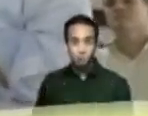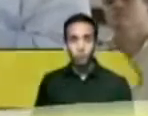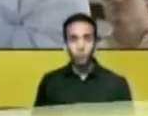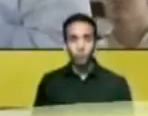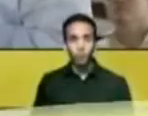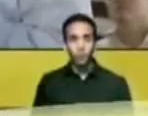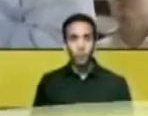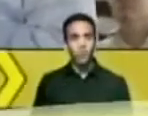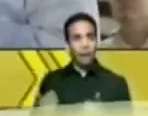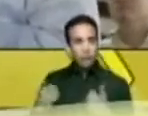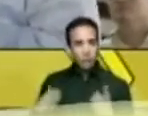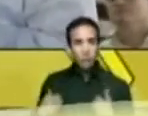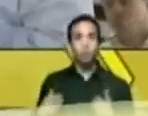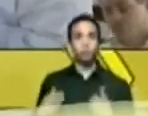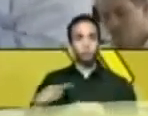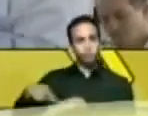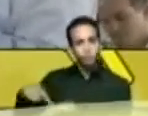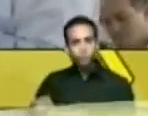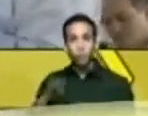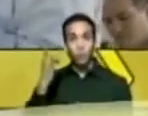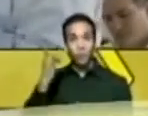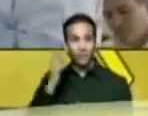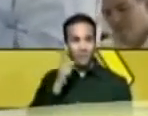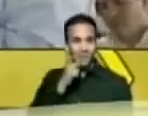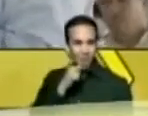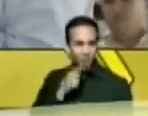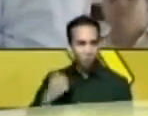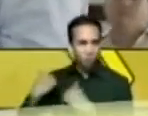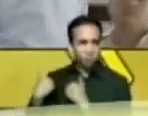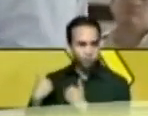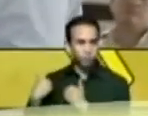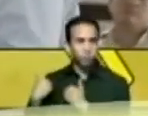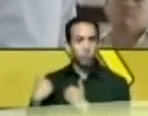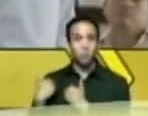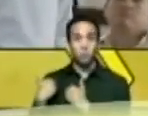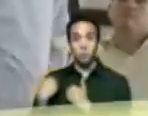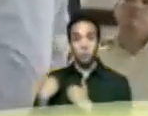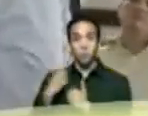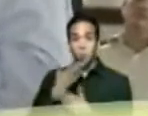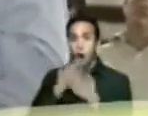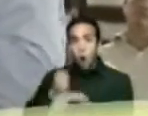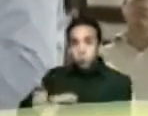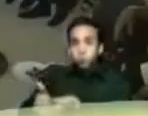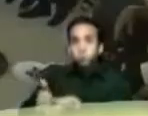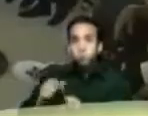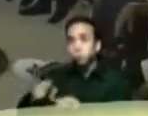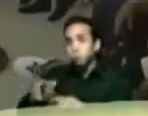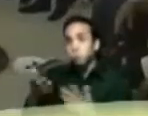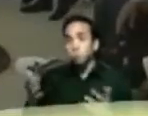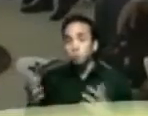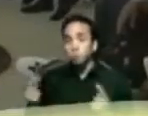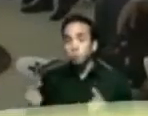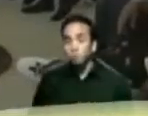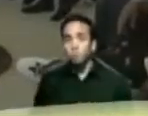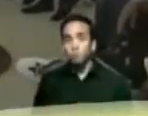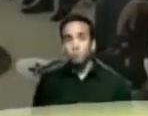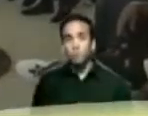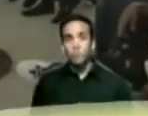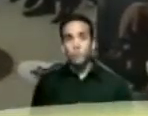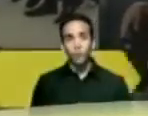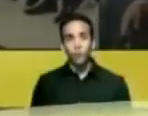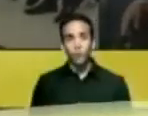si fueron señalados como violadores de ley, y los que no están siendo señalados, no están siendo referidos, sean los que sean. Fortuño exigió a su vez